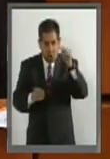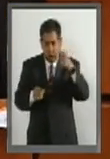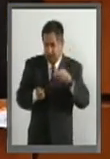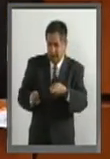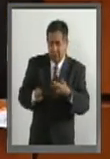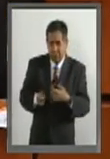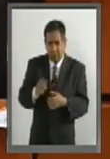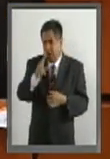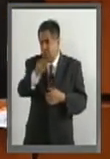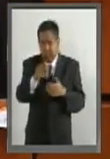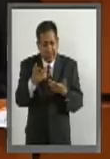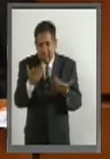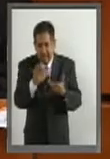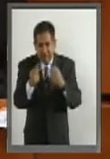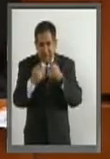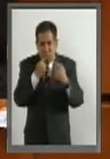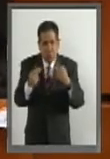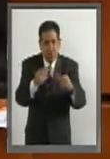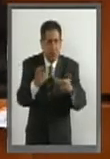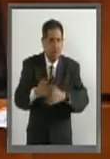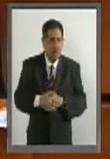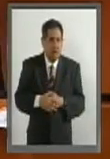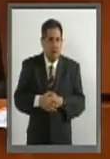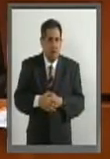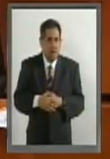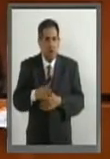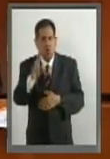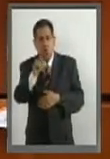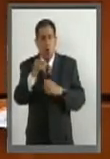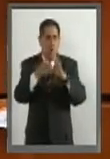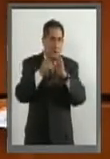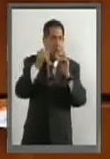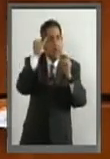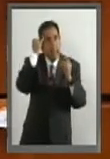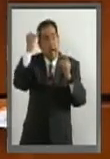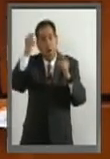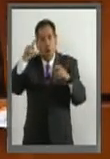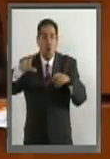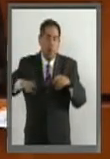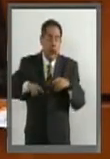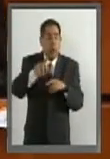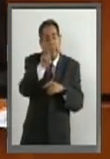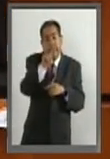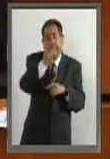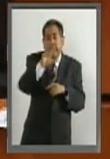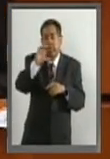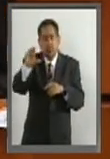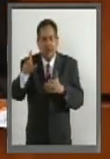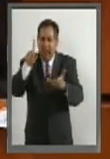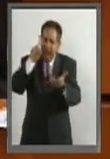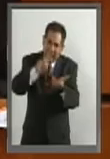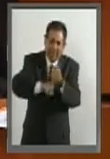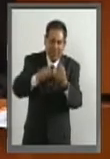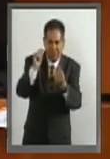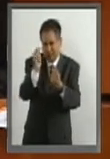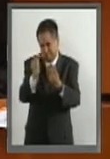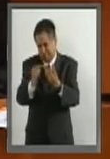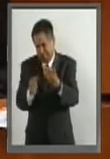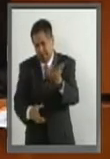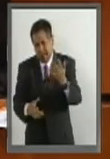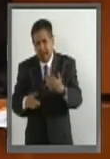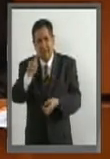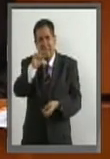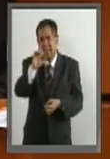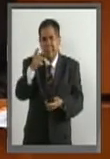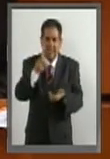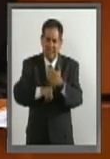esta negociación, no nada más la cuestión tecnocrática del TLC y todos sus fracasos